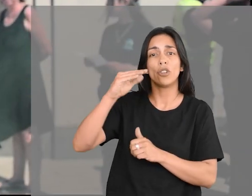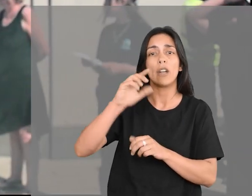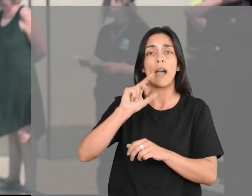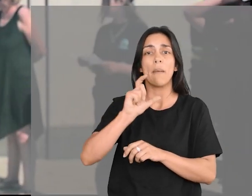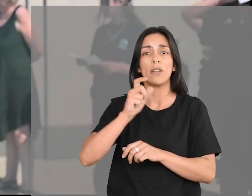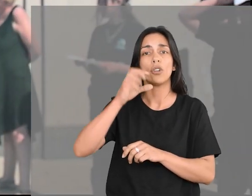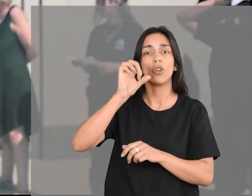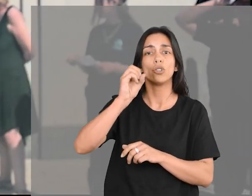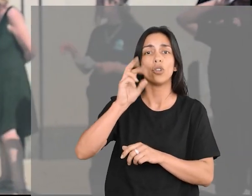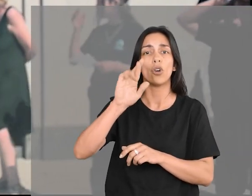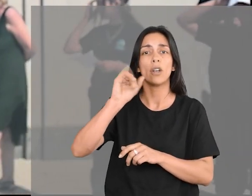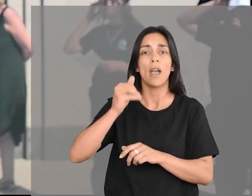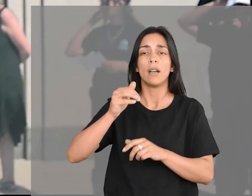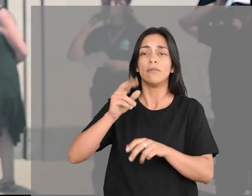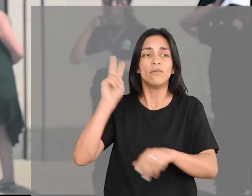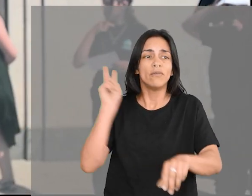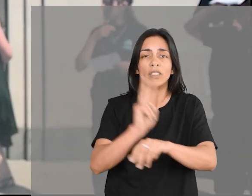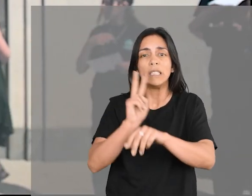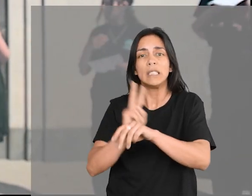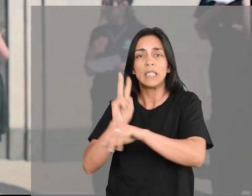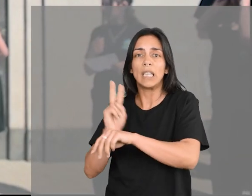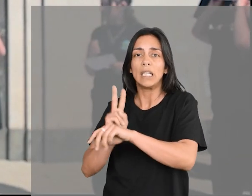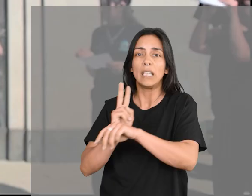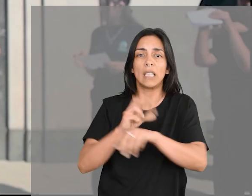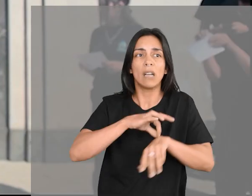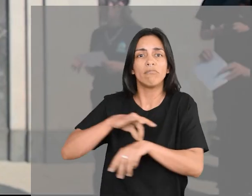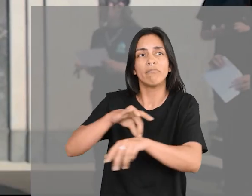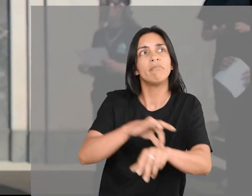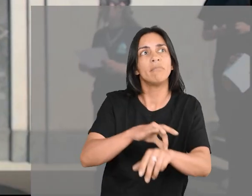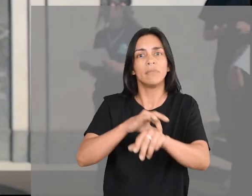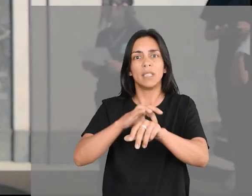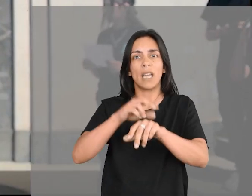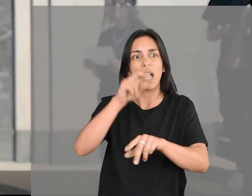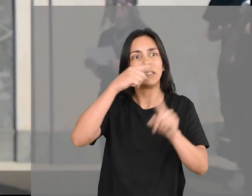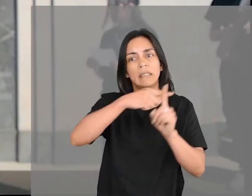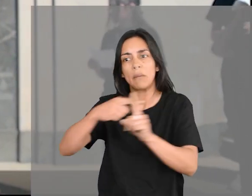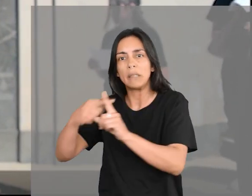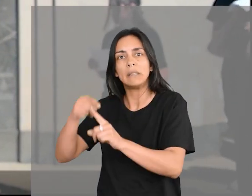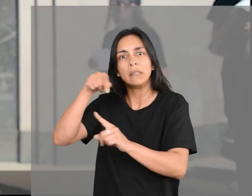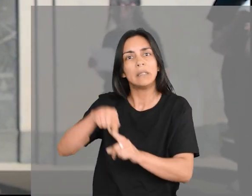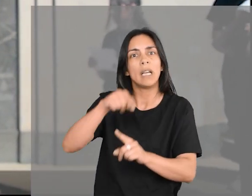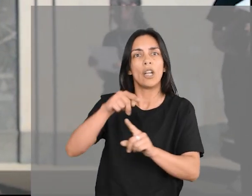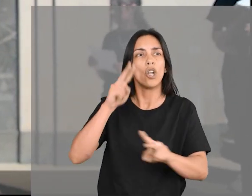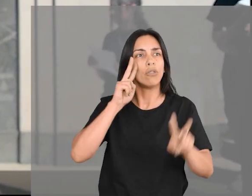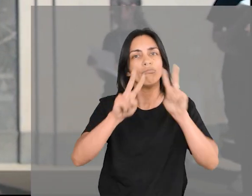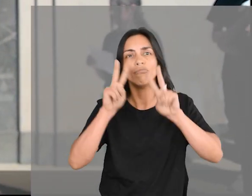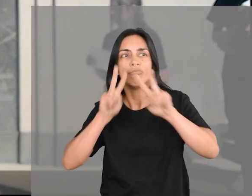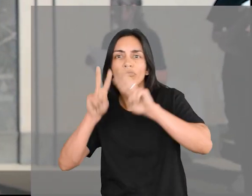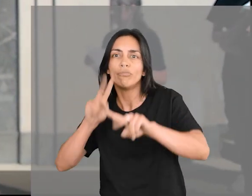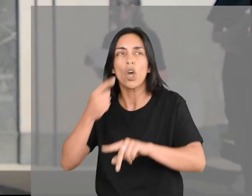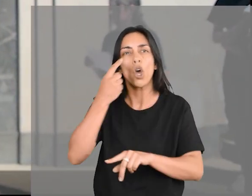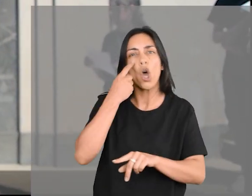para poder hacer honor a diferentes personalidades que se encuentran aquí en este cementerio, están olvidadas, y también analizar un poco